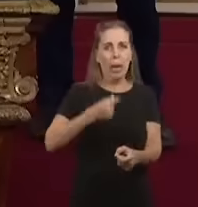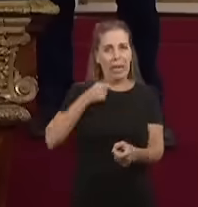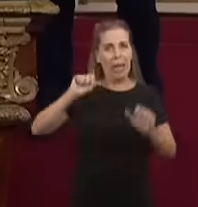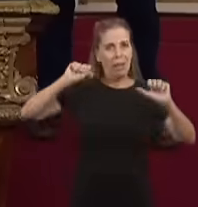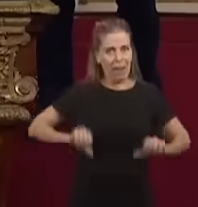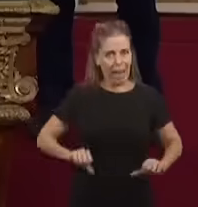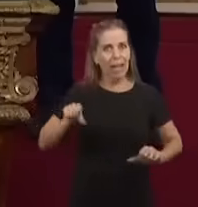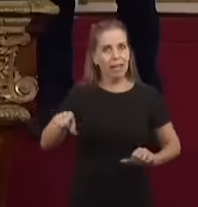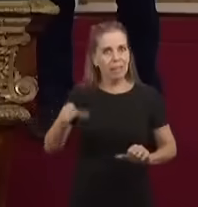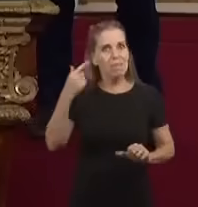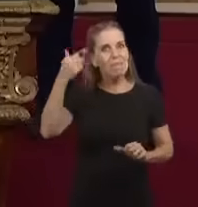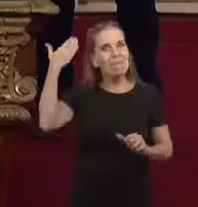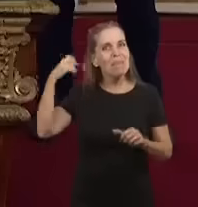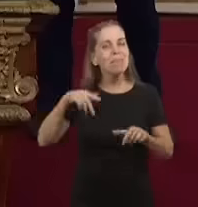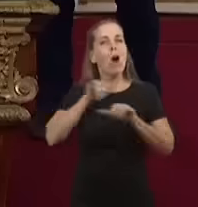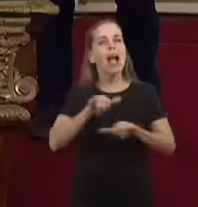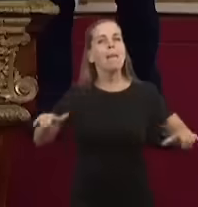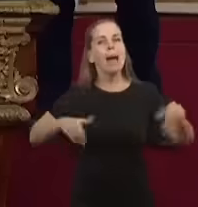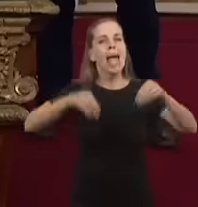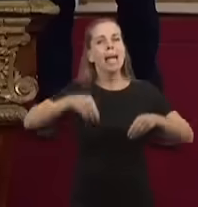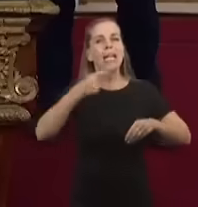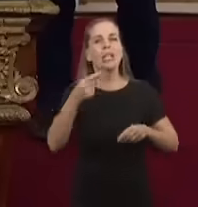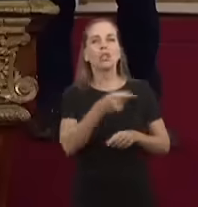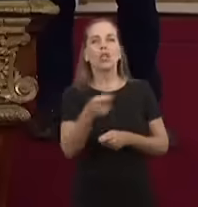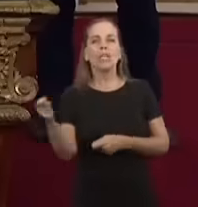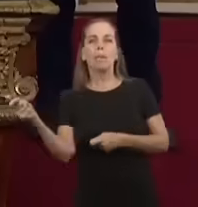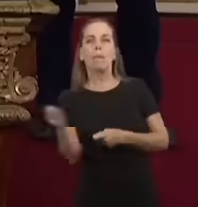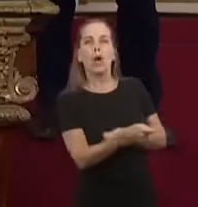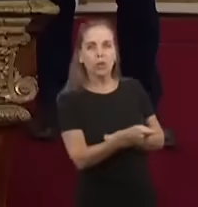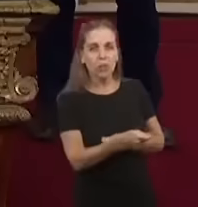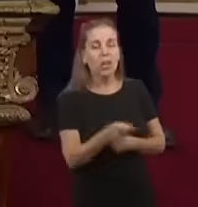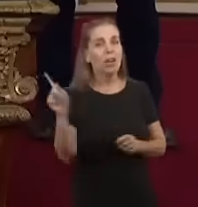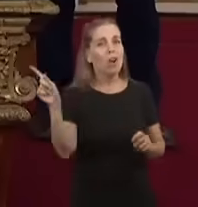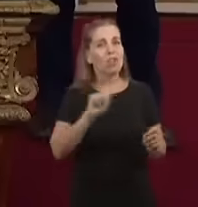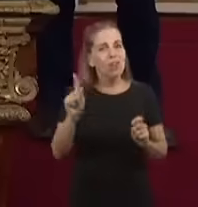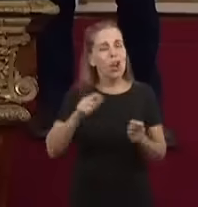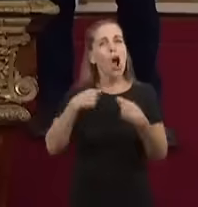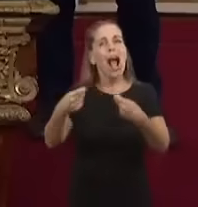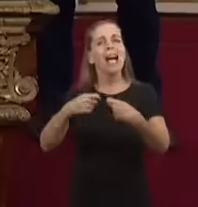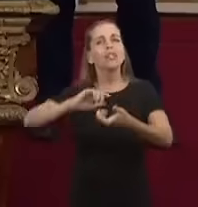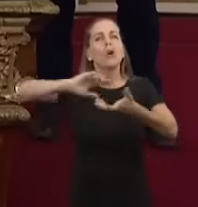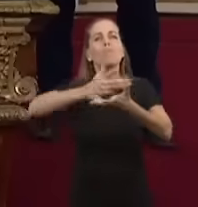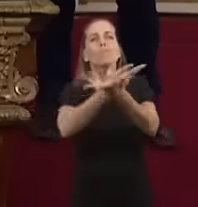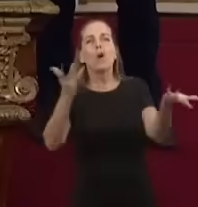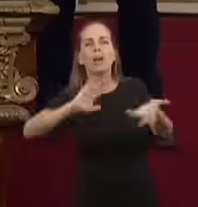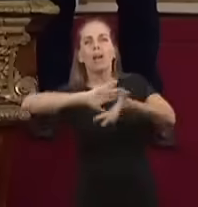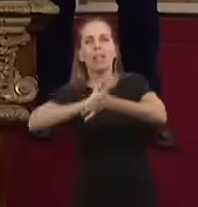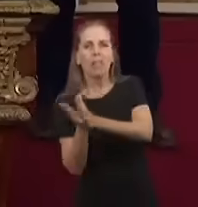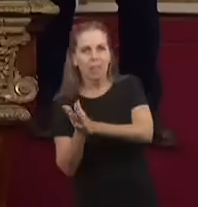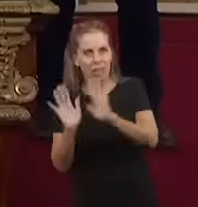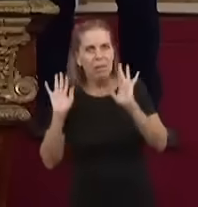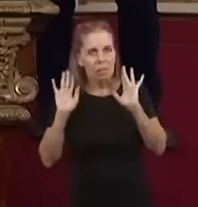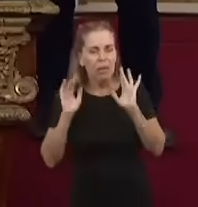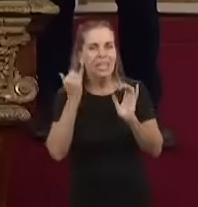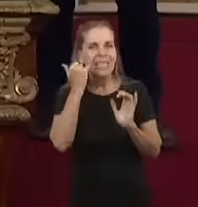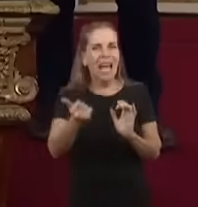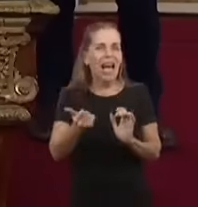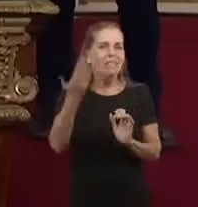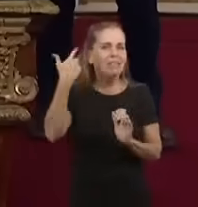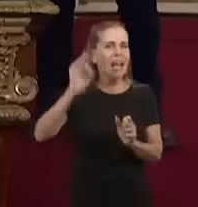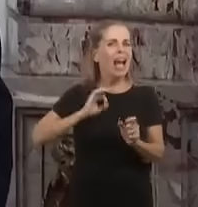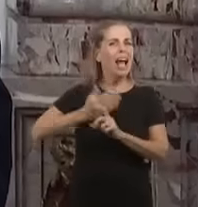campaña llamamos motosierra y no como dicen algunos a la alcu del gasto público método que históricamente se ha utilizado en